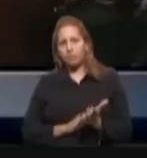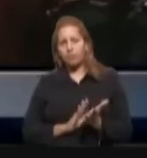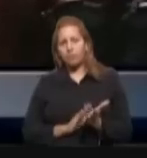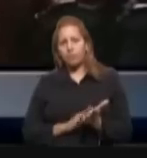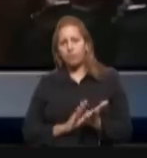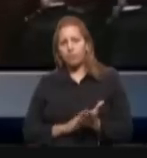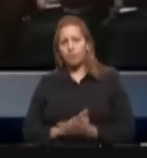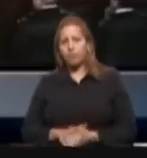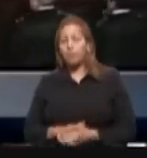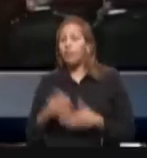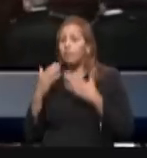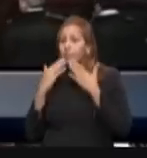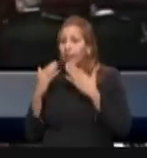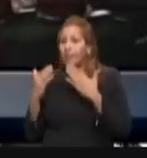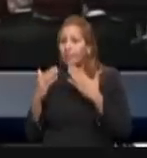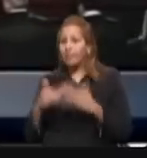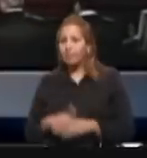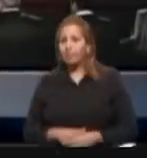Muchas gracias.